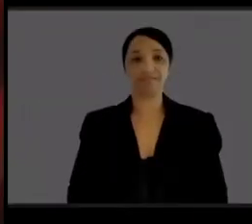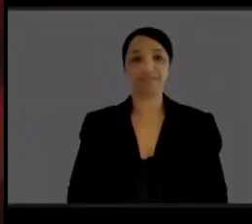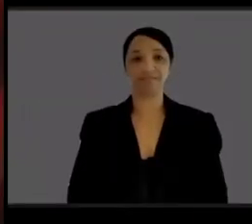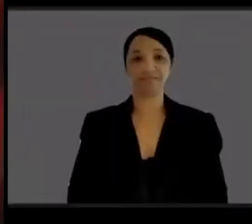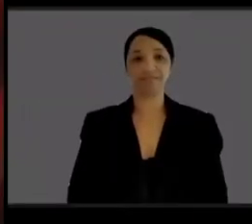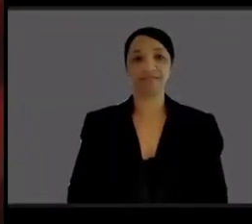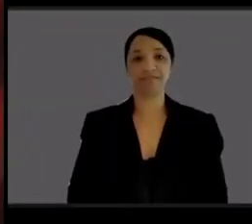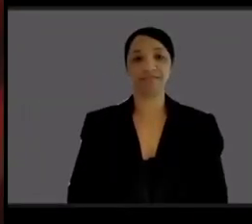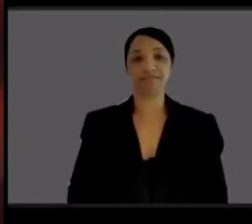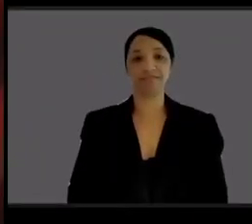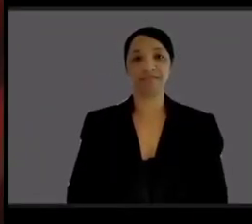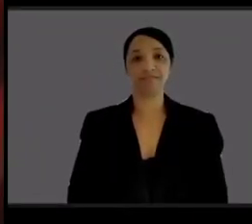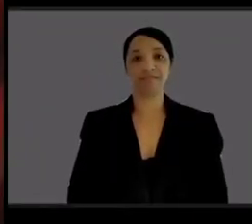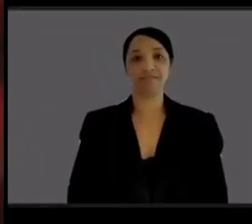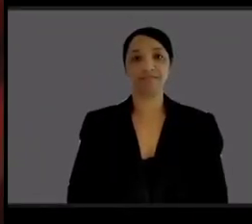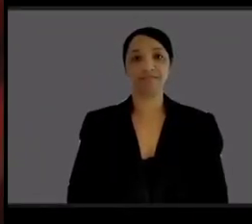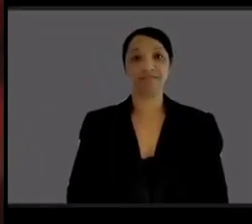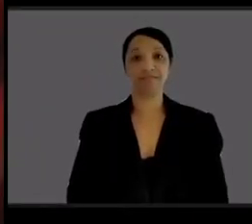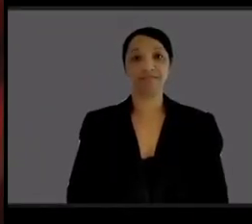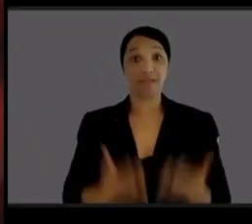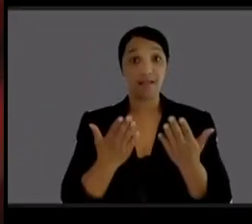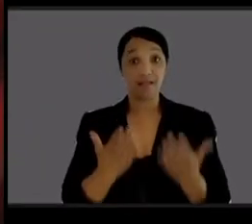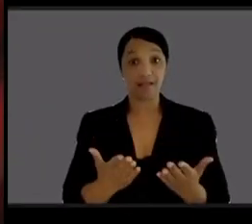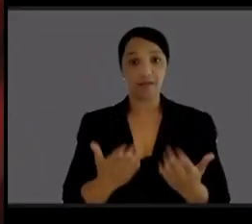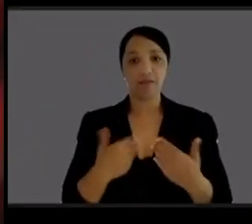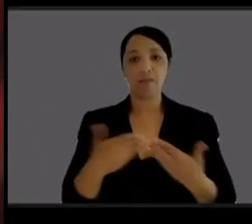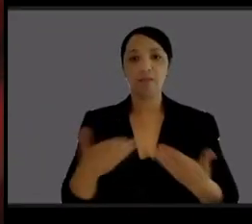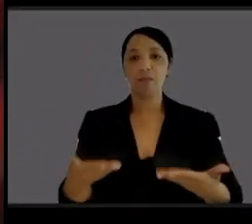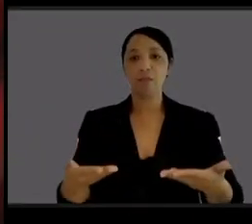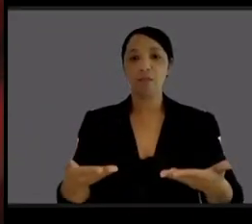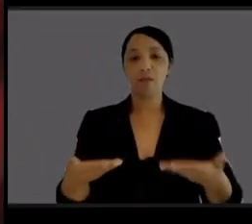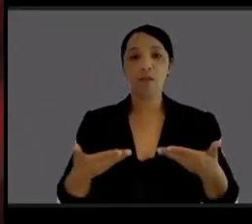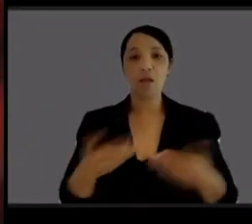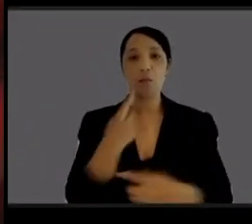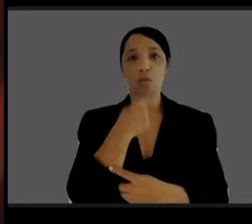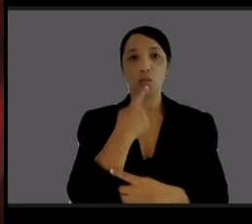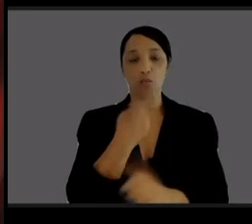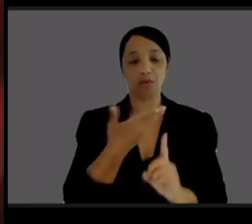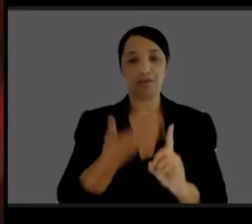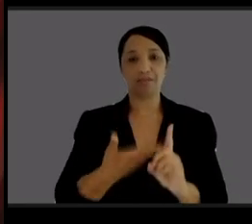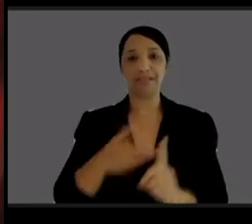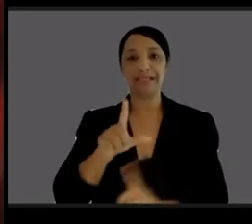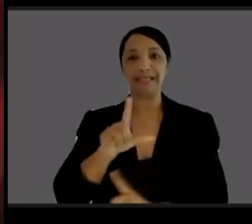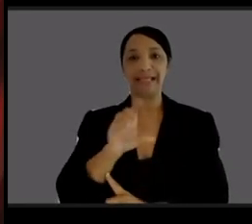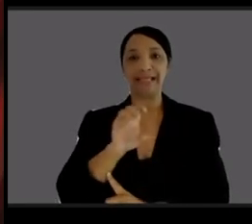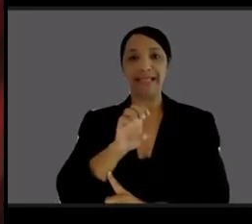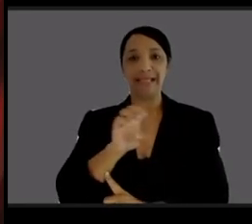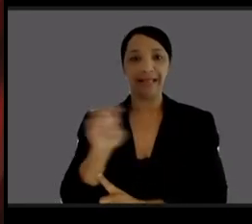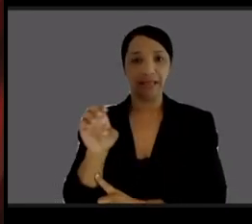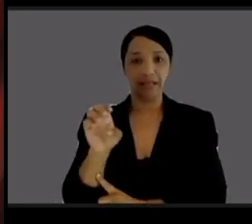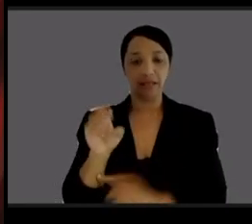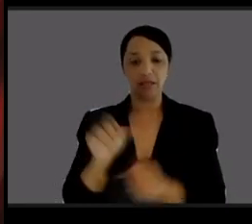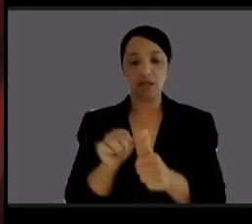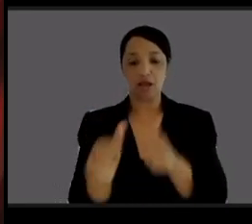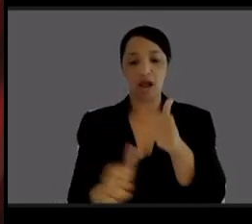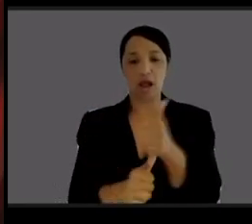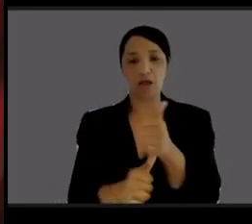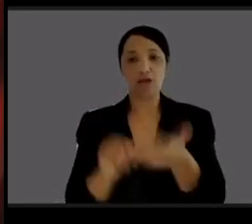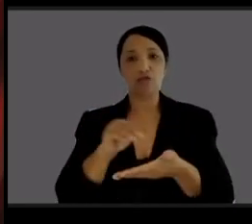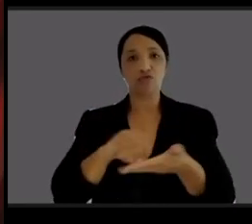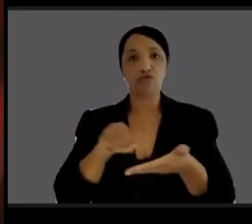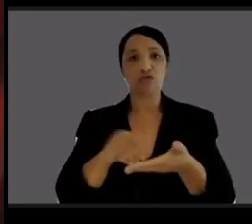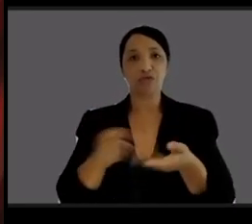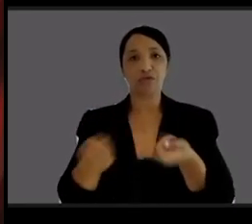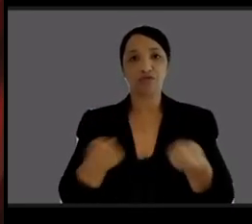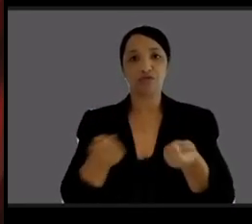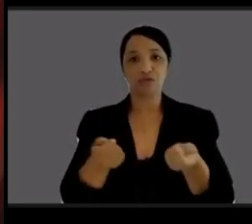Now. Ahora quisiera darle la bienvenida al señor Lee Chuan-hua, subsecretario